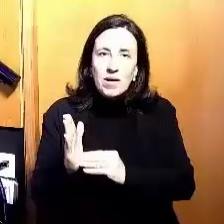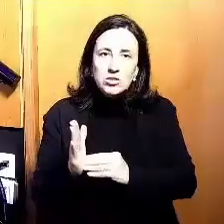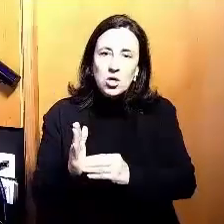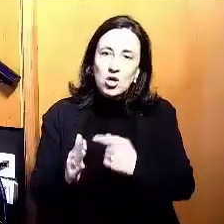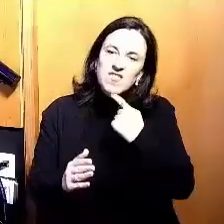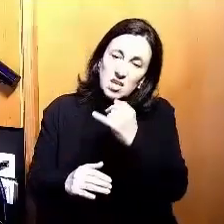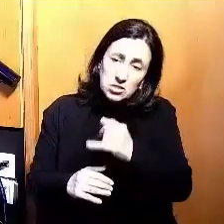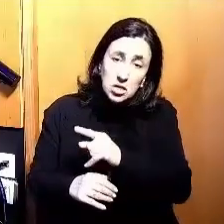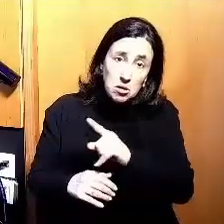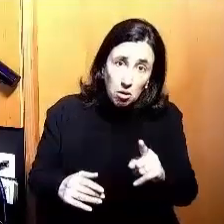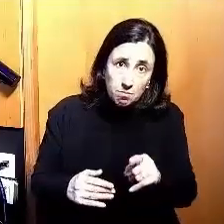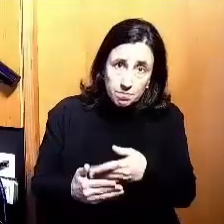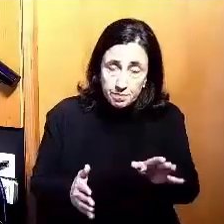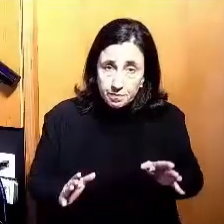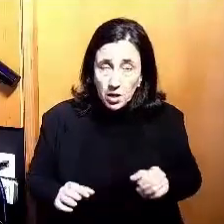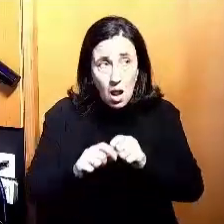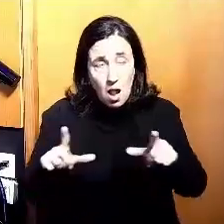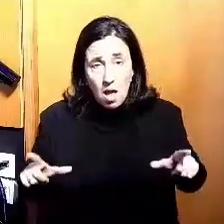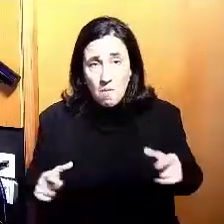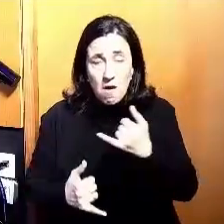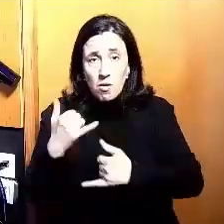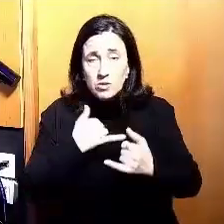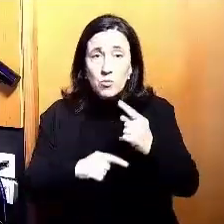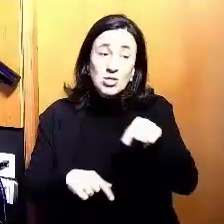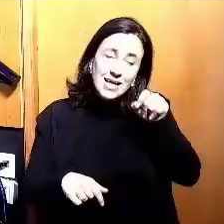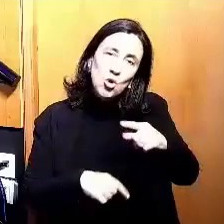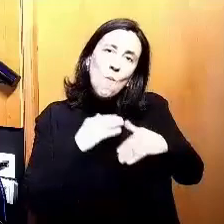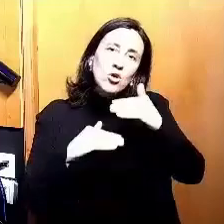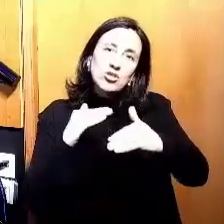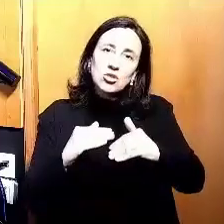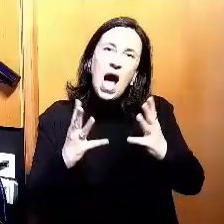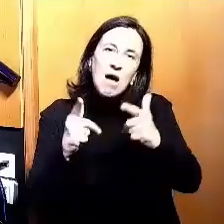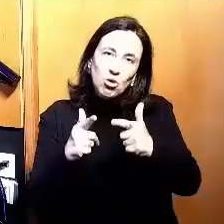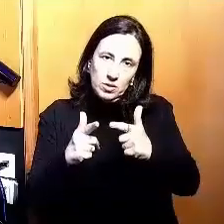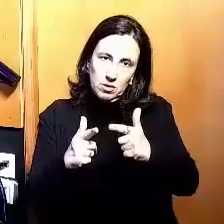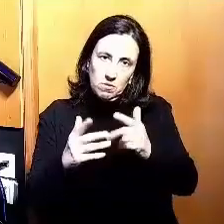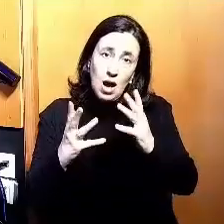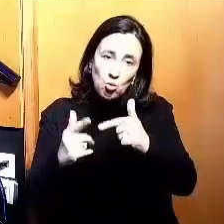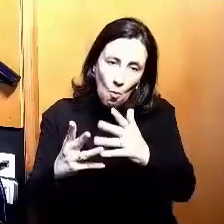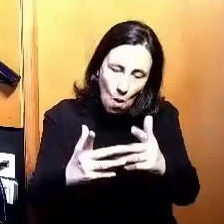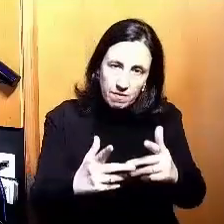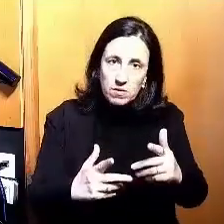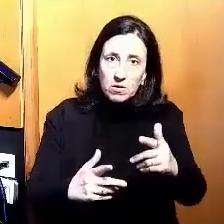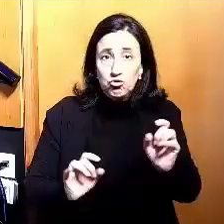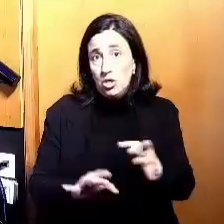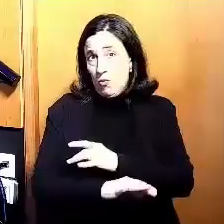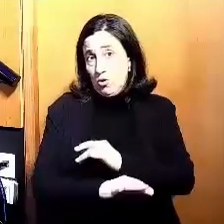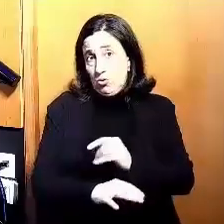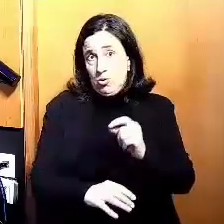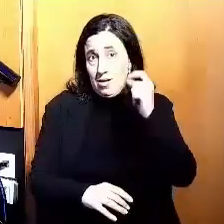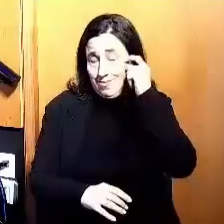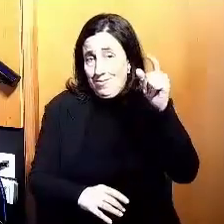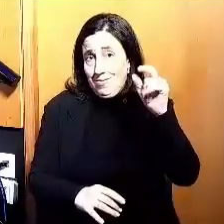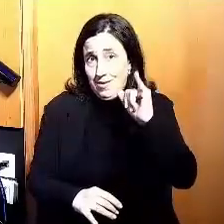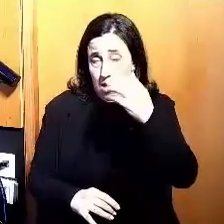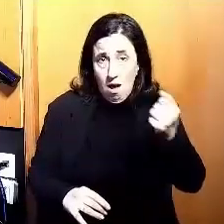una decisión. Y después que eso encima iba a ser un proceso cada vez más automático. A esta altura, con todo lo de IA, ya deberíamos estar pensando en que las